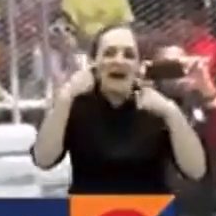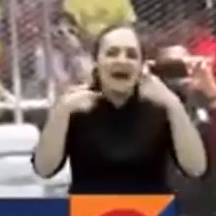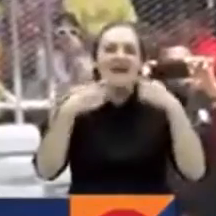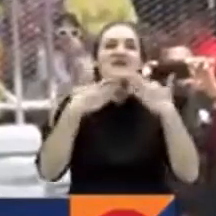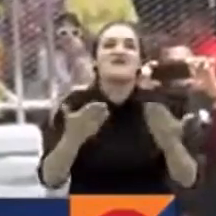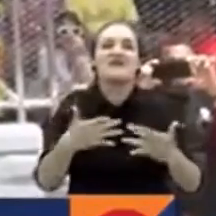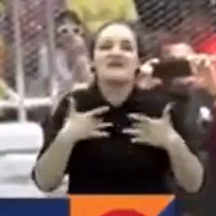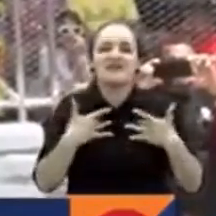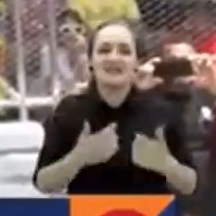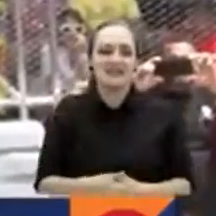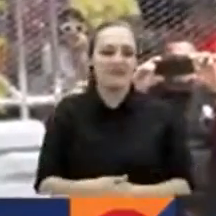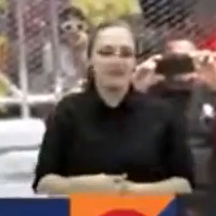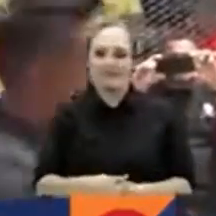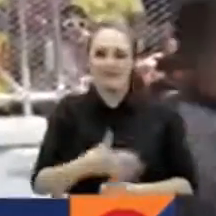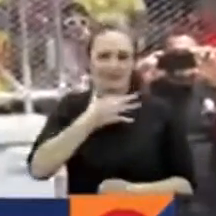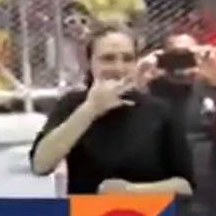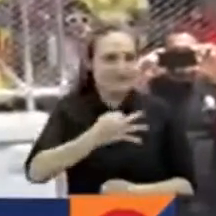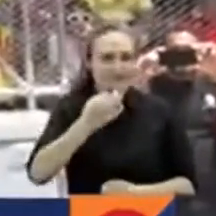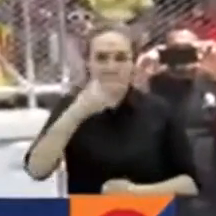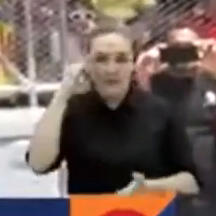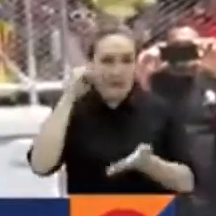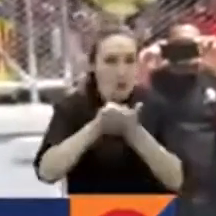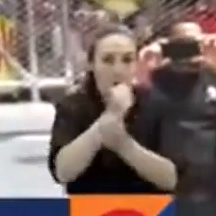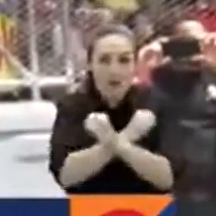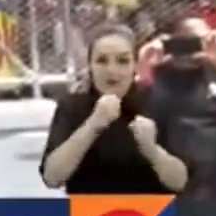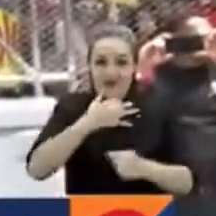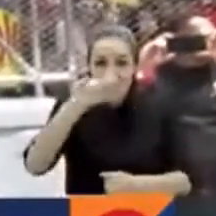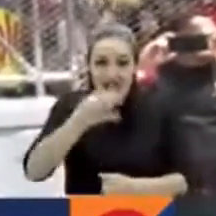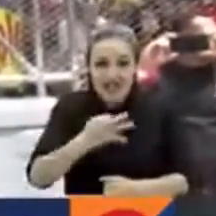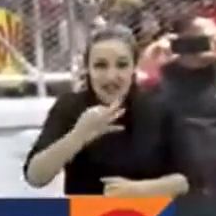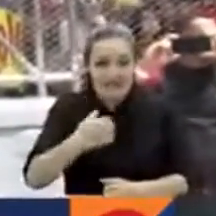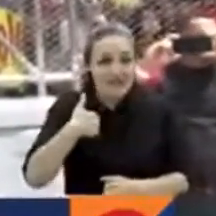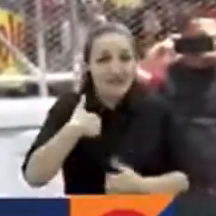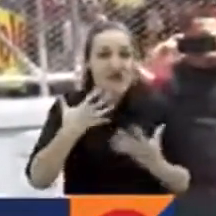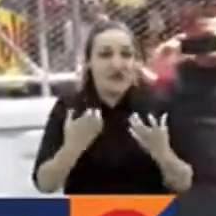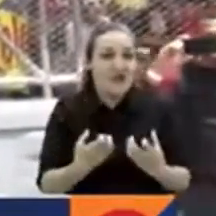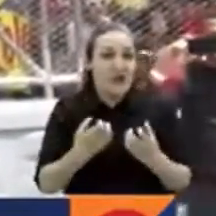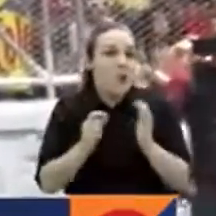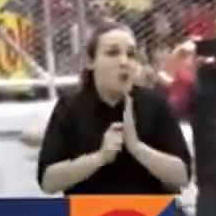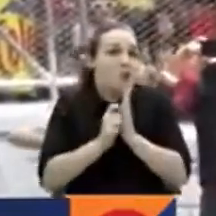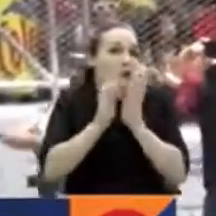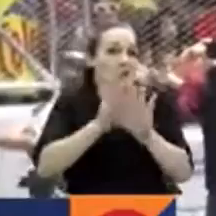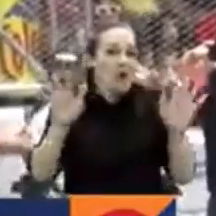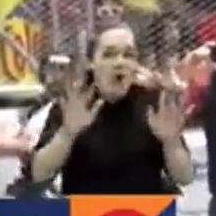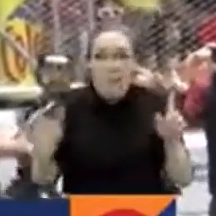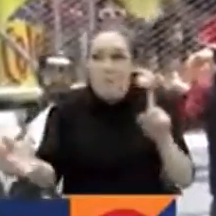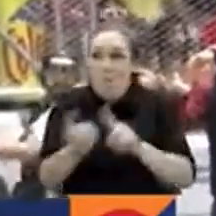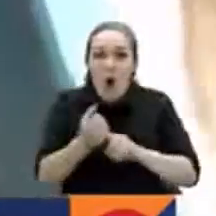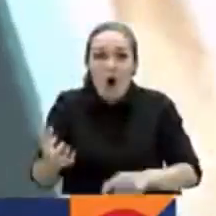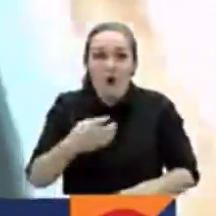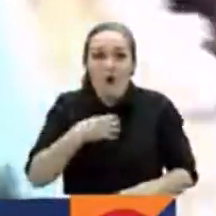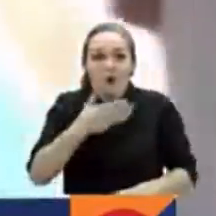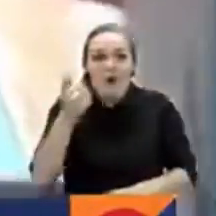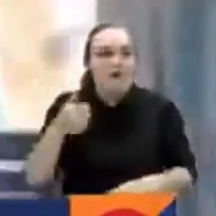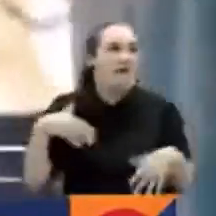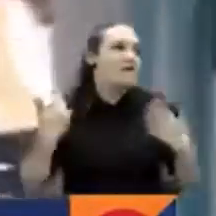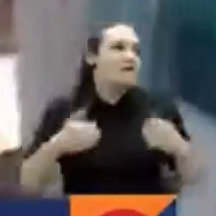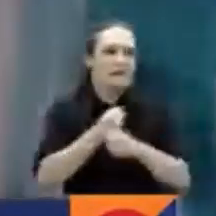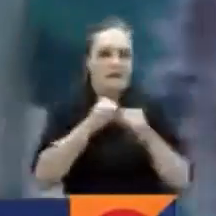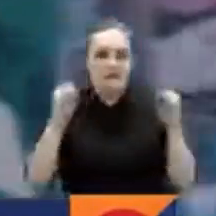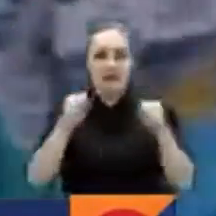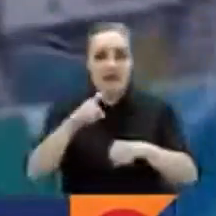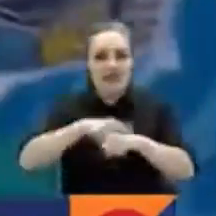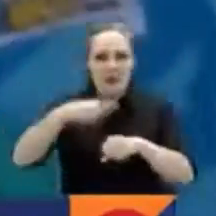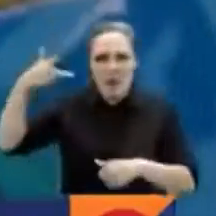grupo? No, es increíble, la verdad, eso lo estaba buscando hace mucho y pues que se den las cosas de lo mejor. Un gran tiempo